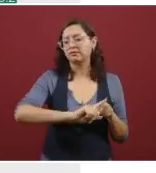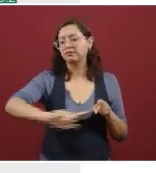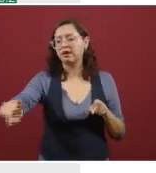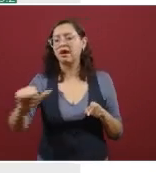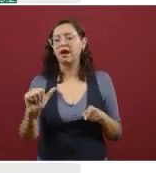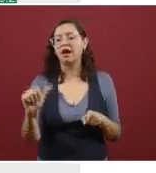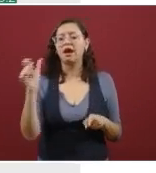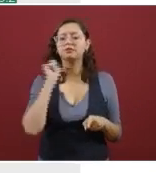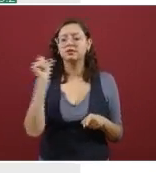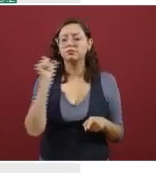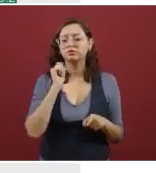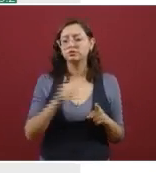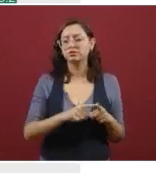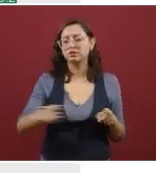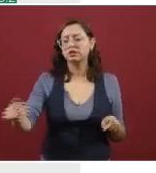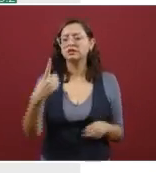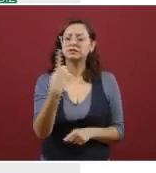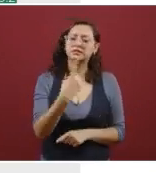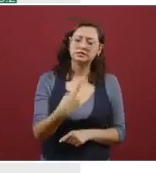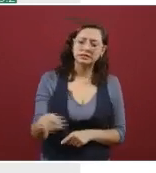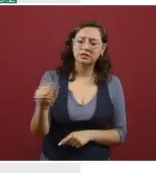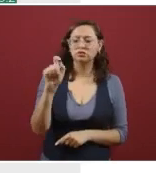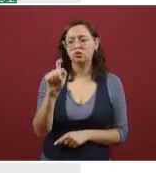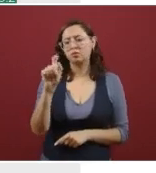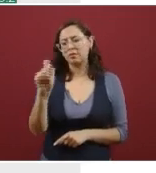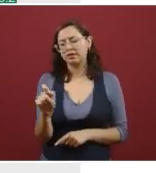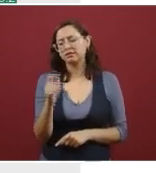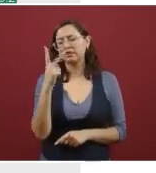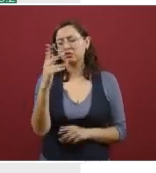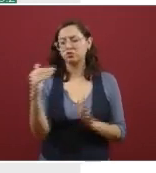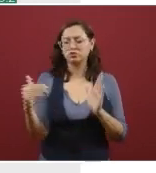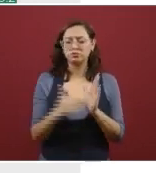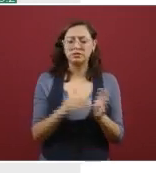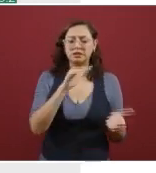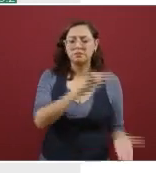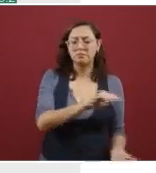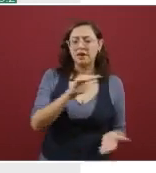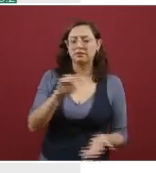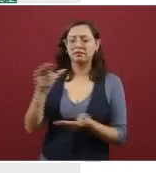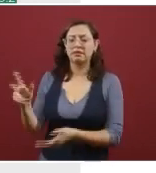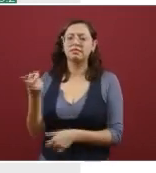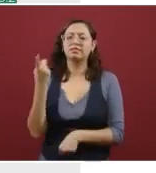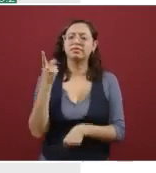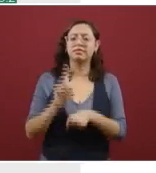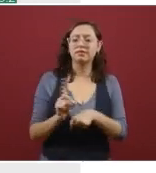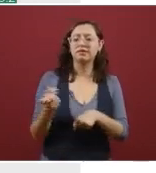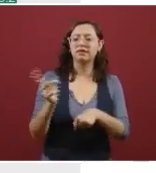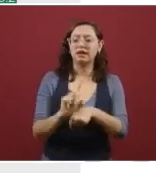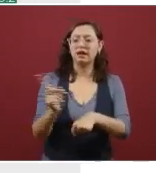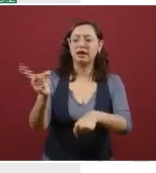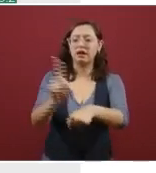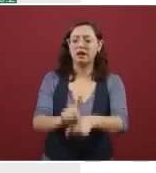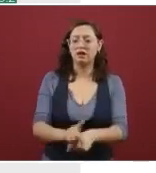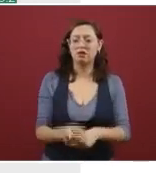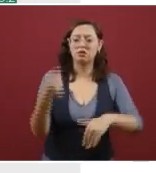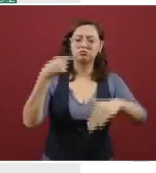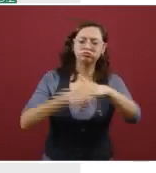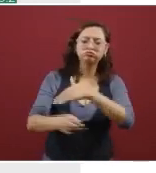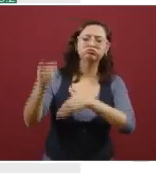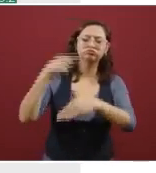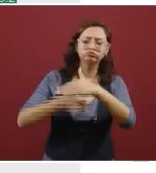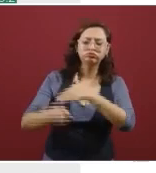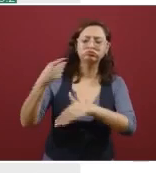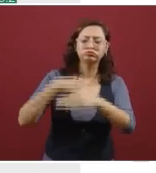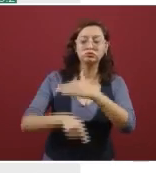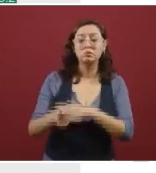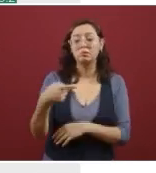venían transportando 122,000 casi barriles diarios, con 3 tomas clandestinas